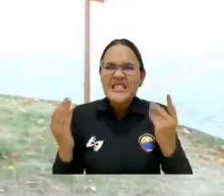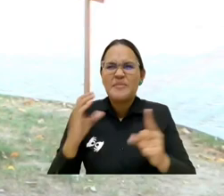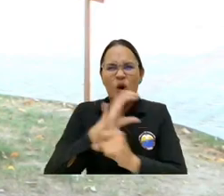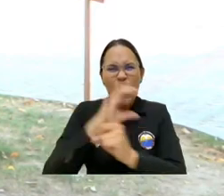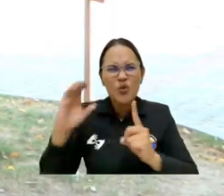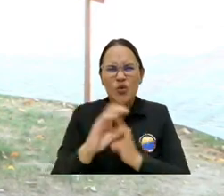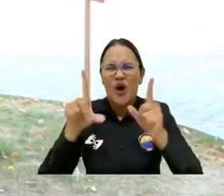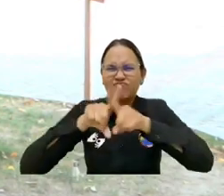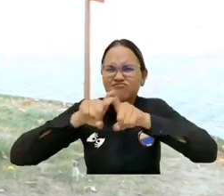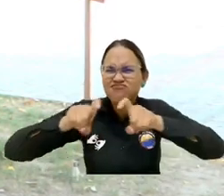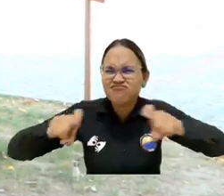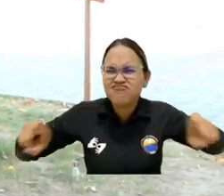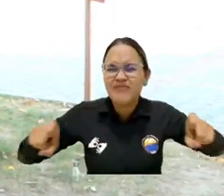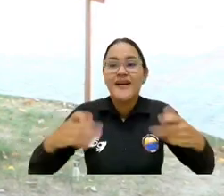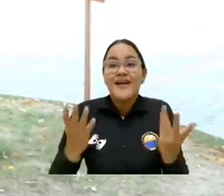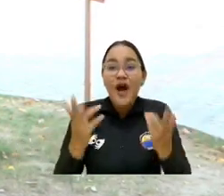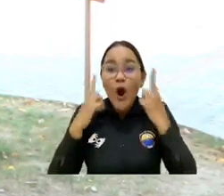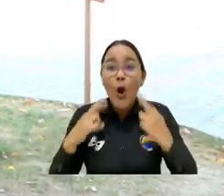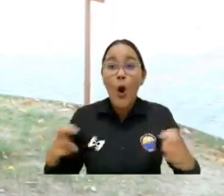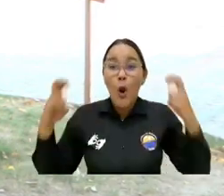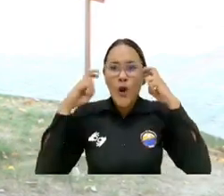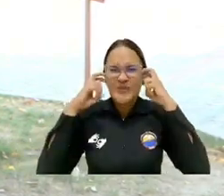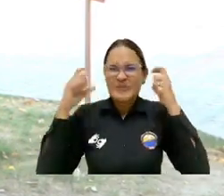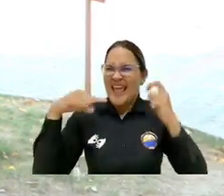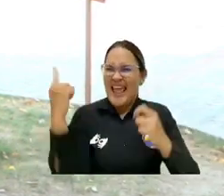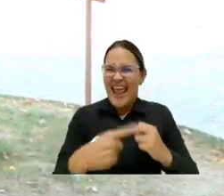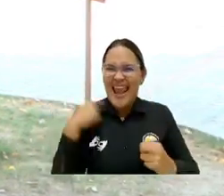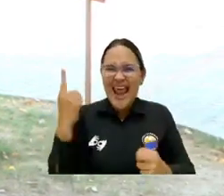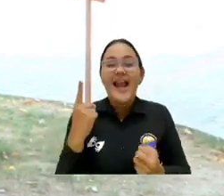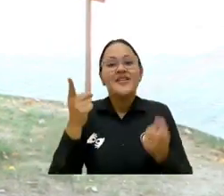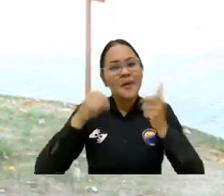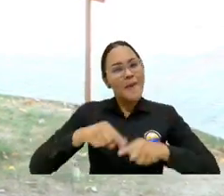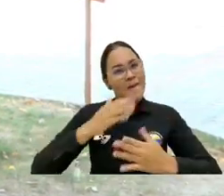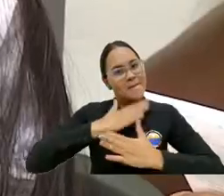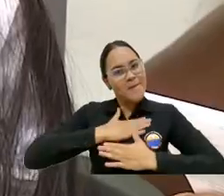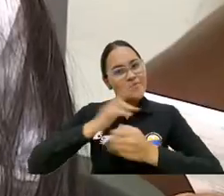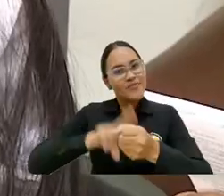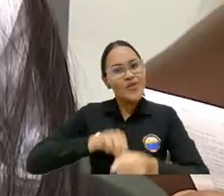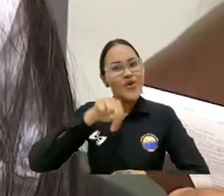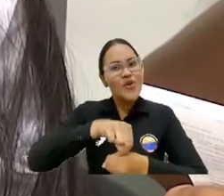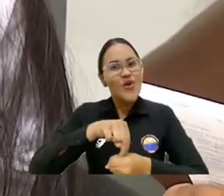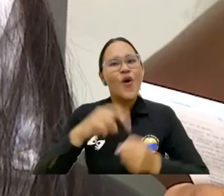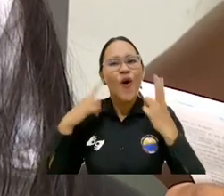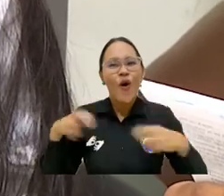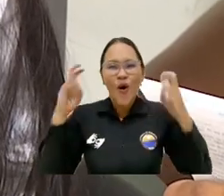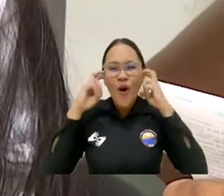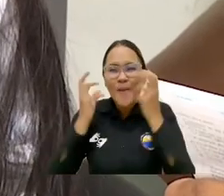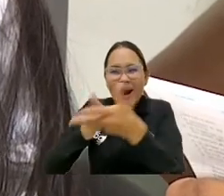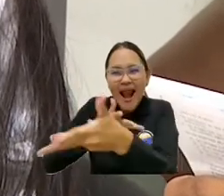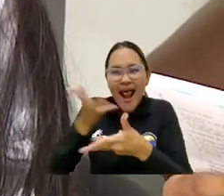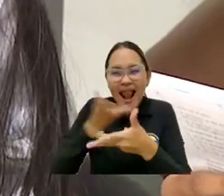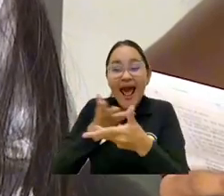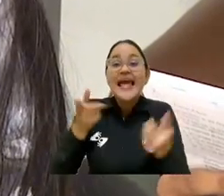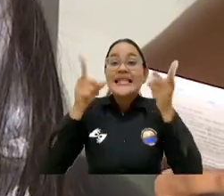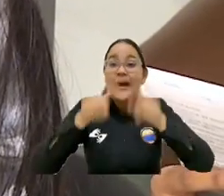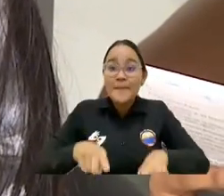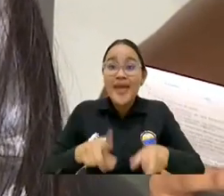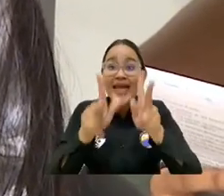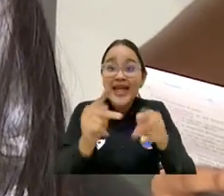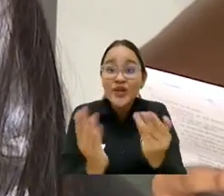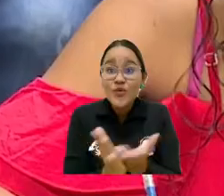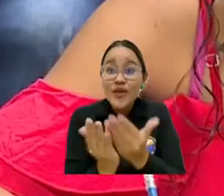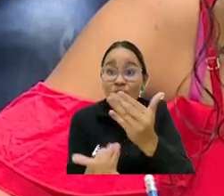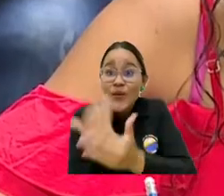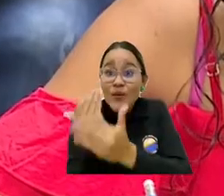multiculturalidad, no solamente desde el conocimiento occidental, sino desde el conocimiento propio. También apoyar a los nuevos estudiantes que